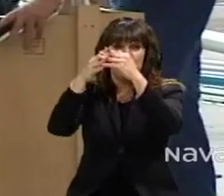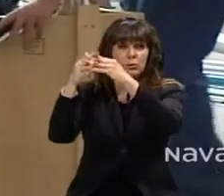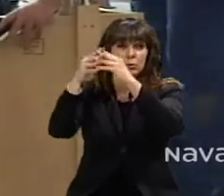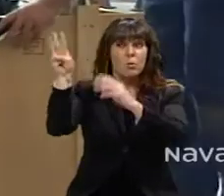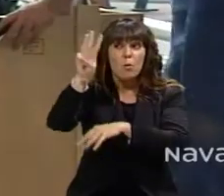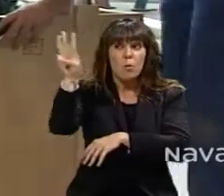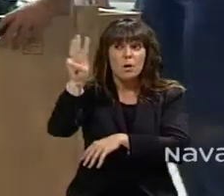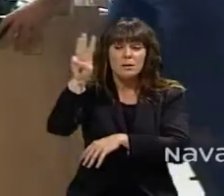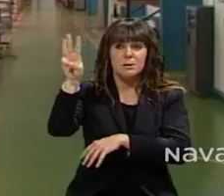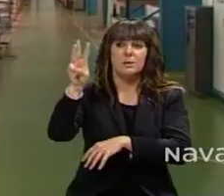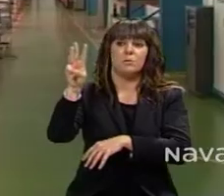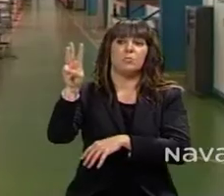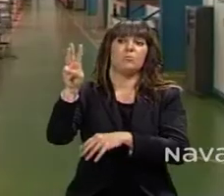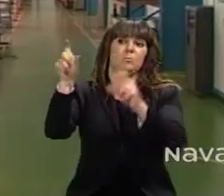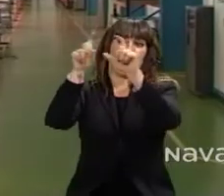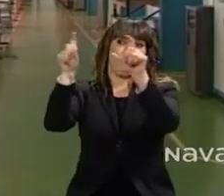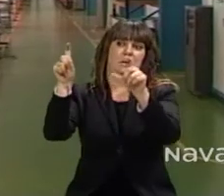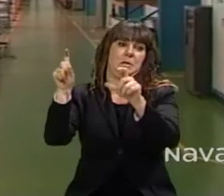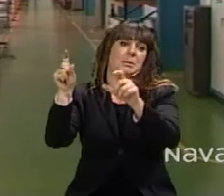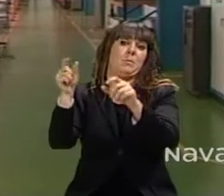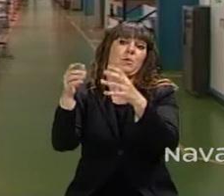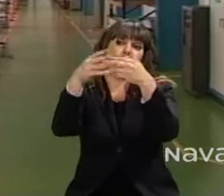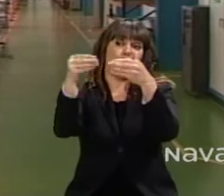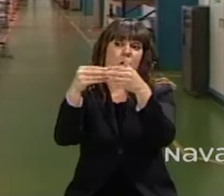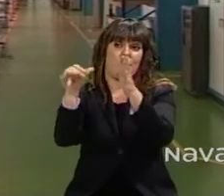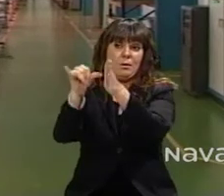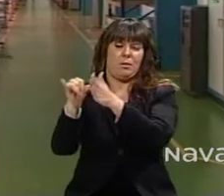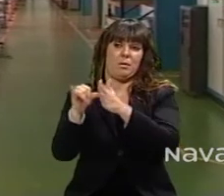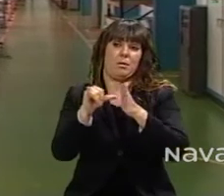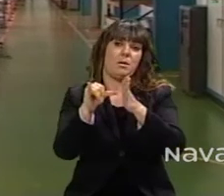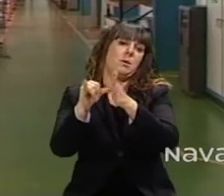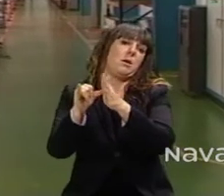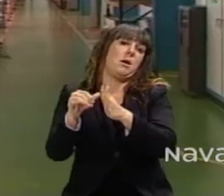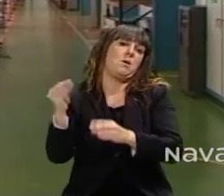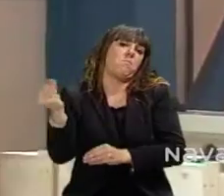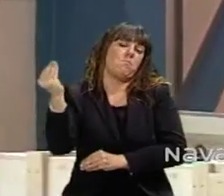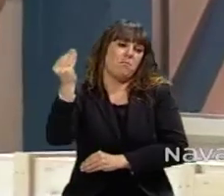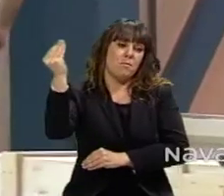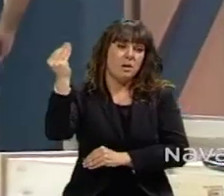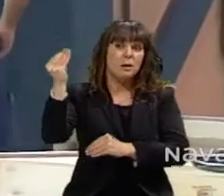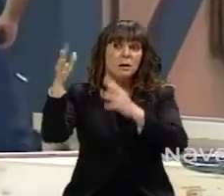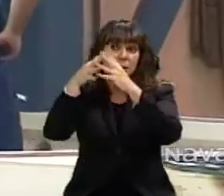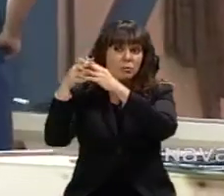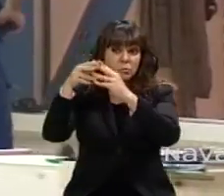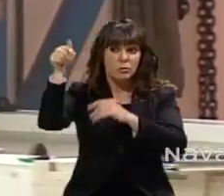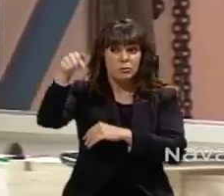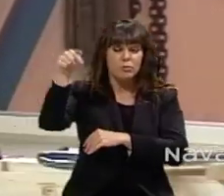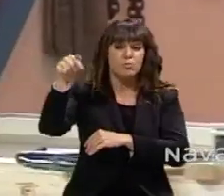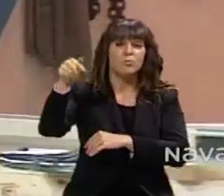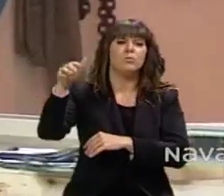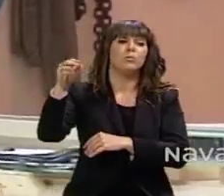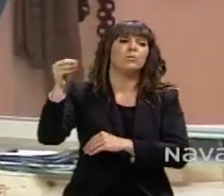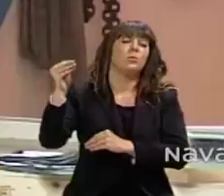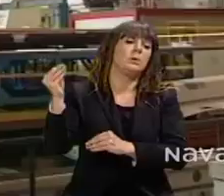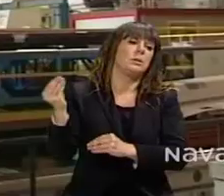manera para intentar estar más cerca de los clientes que tenemos allí. El estado de Carolina del Sur es un estado también importante sobre